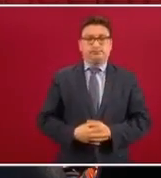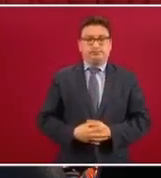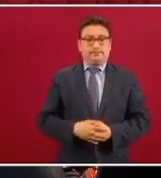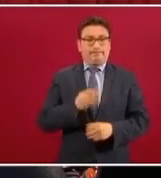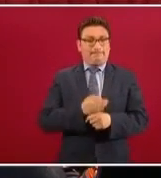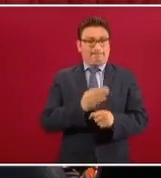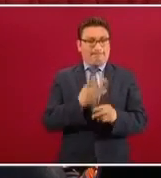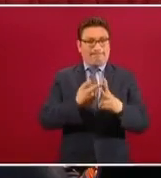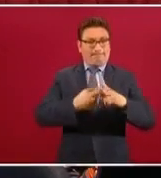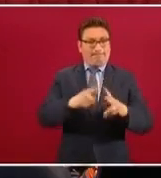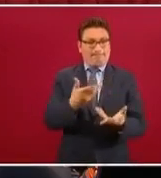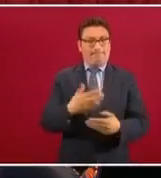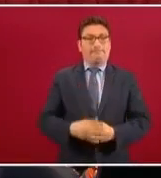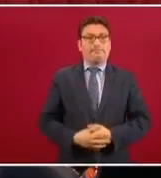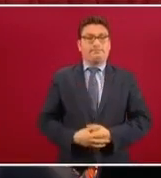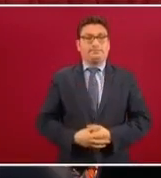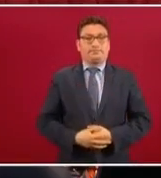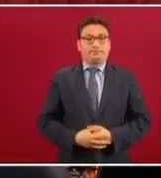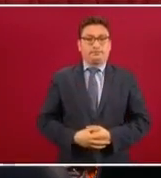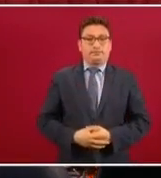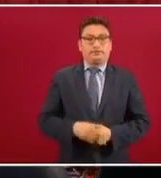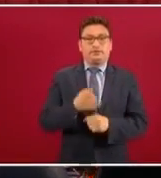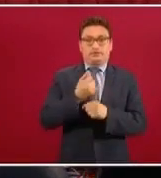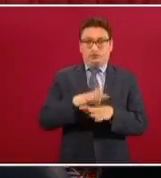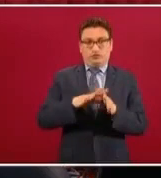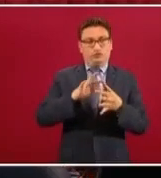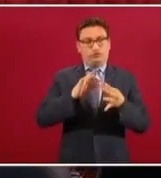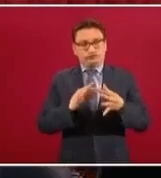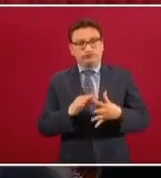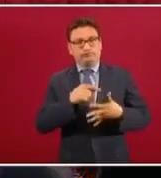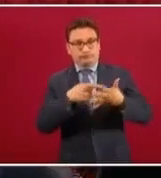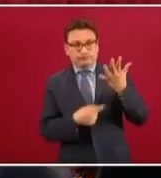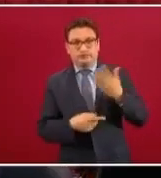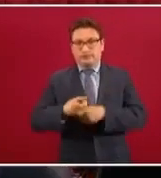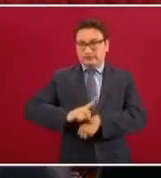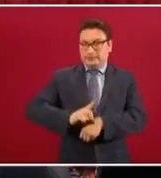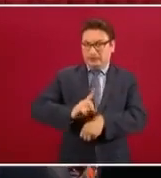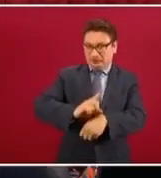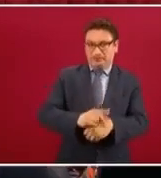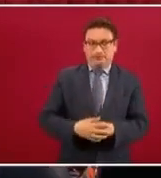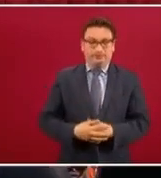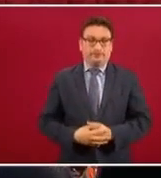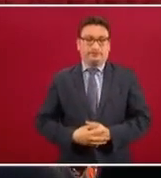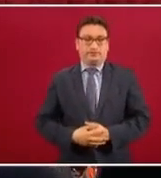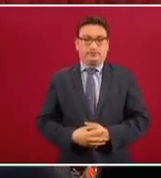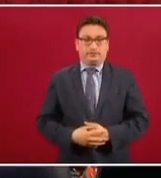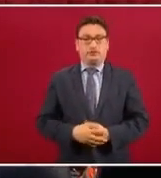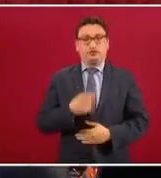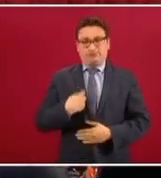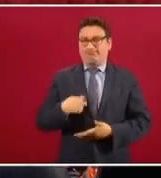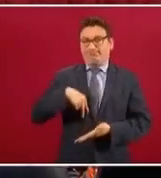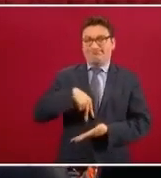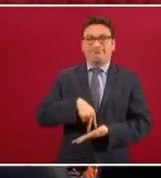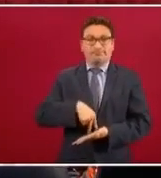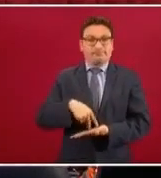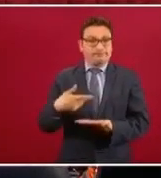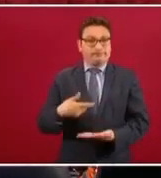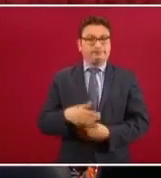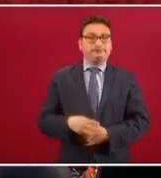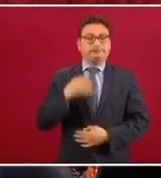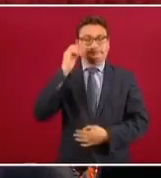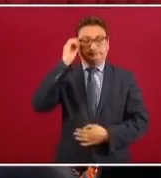Vamos a empezar con el informe técnico diario. Me voy a poner de pie.